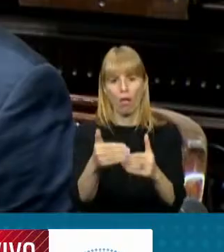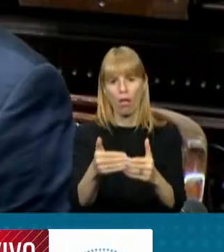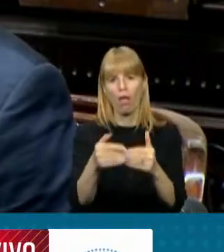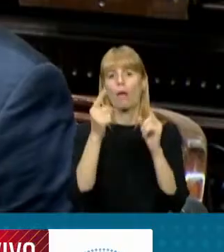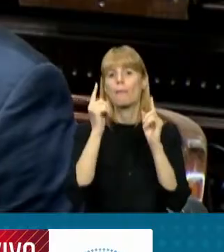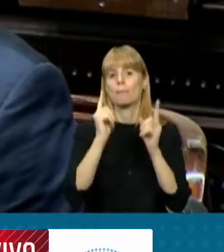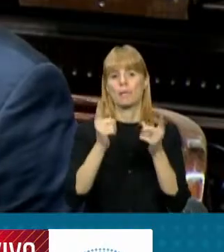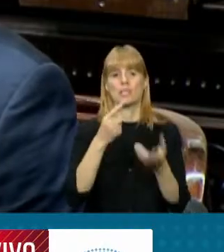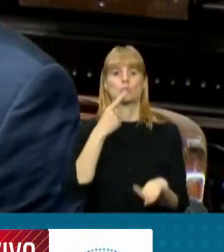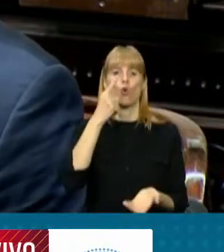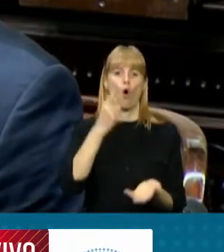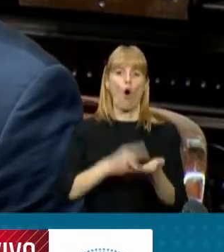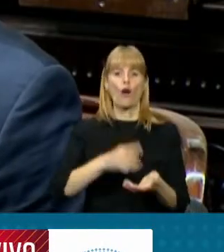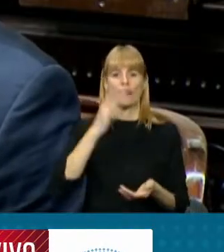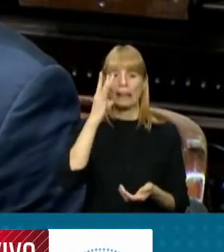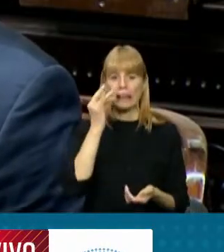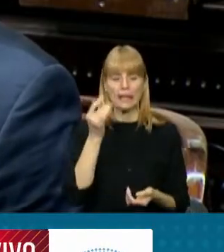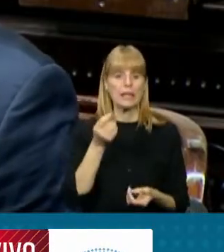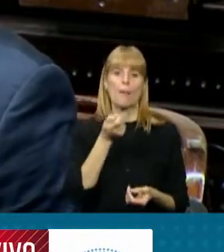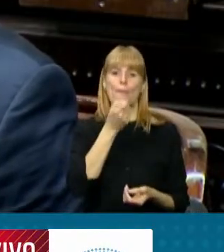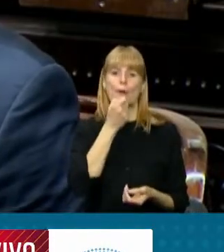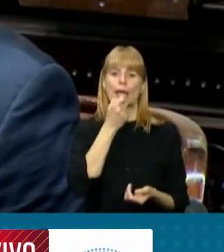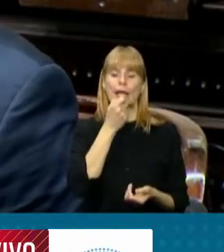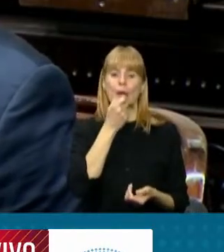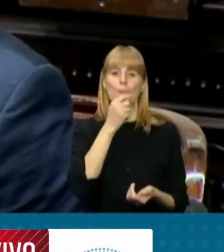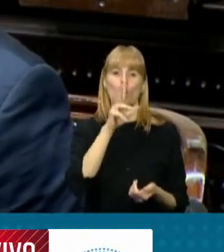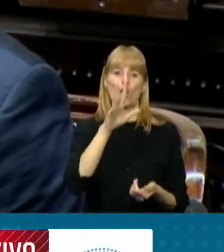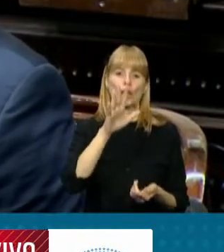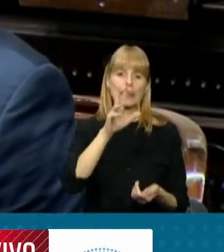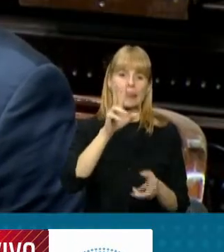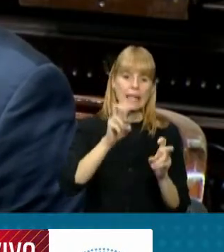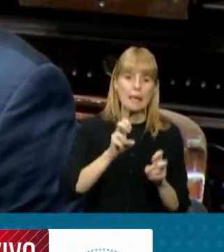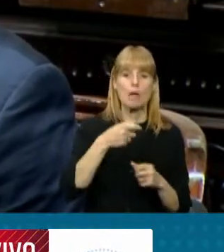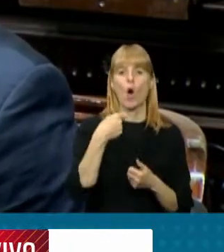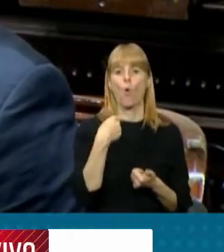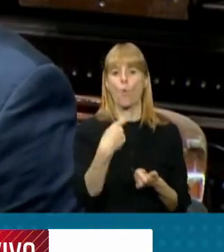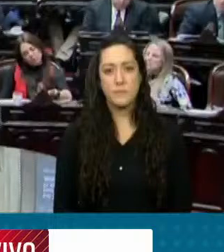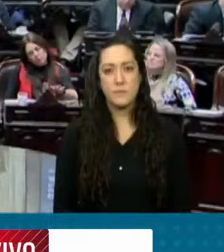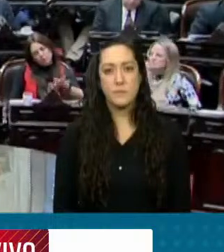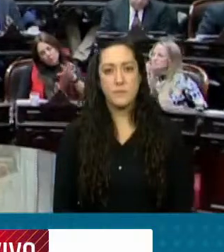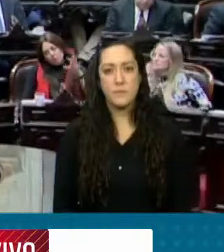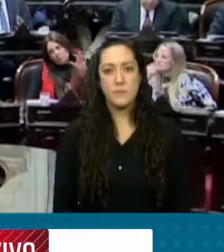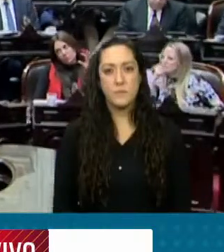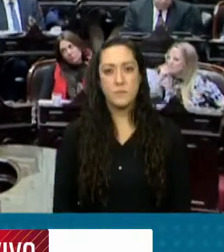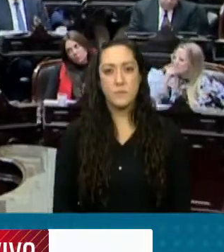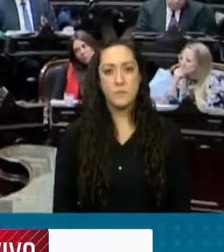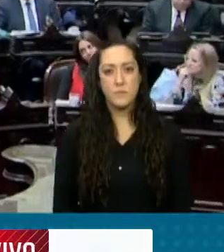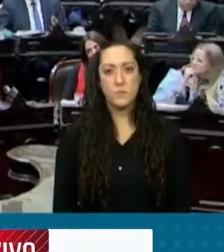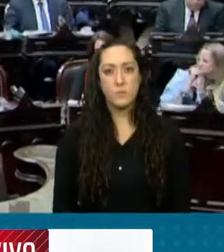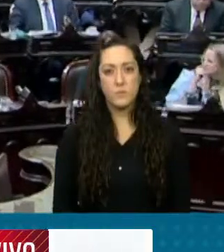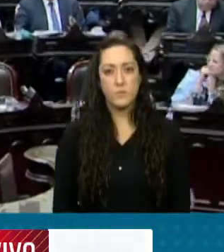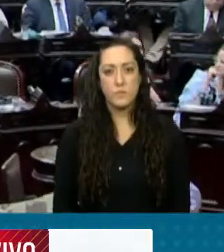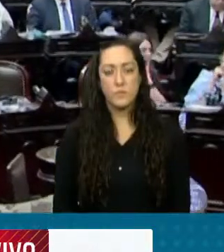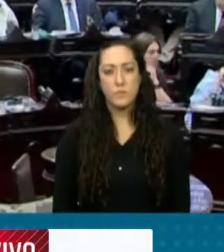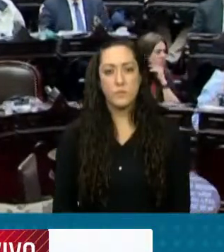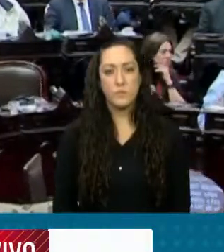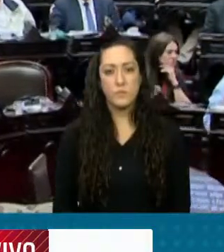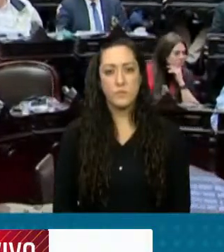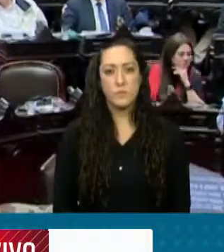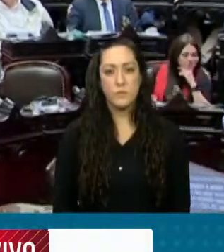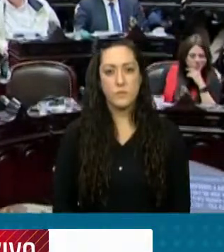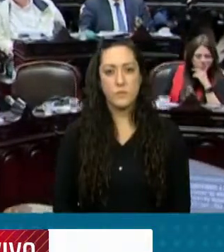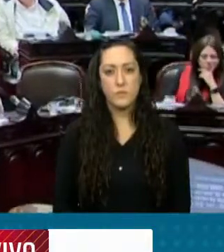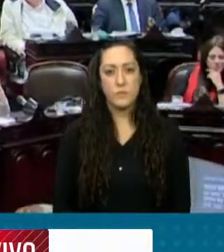bono, que pasaría de 70.000 a 110.000, estamos hablando de una jubilación que pasaría en su totalidad a 415.000